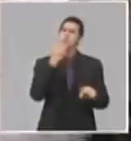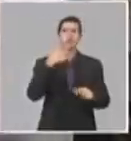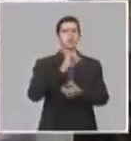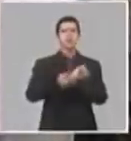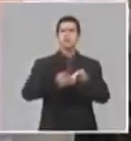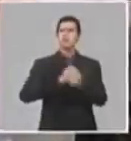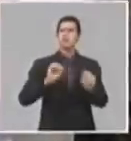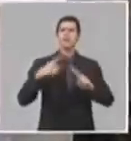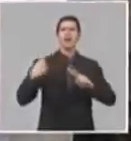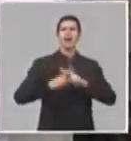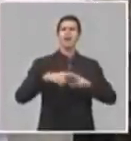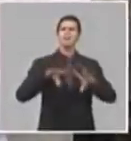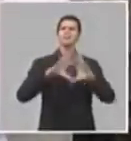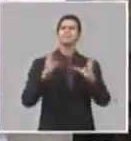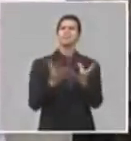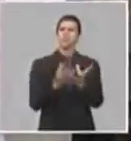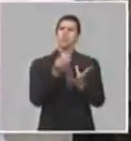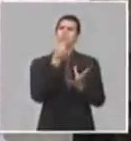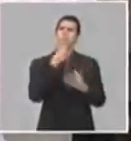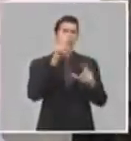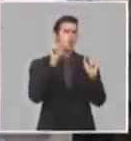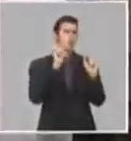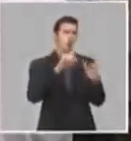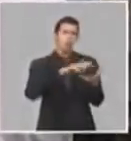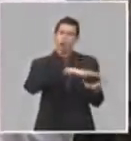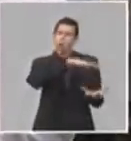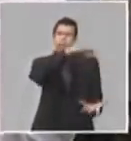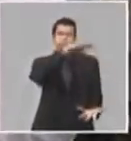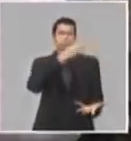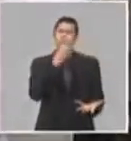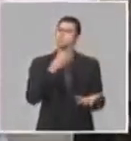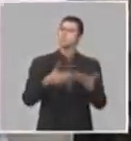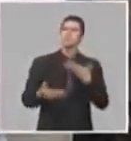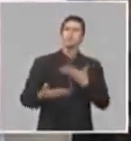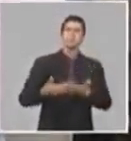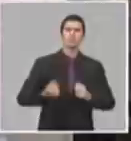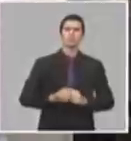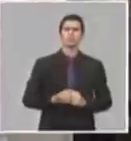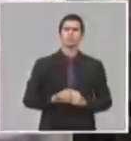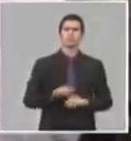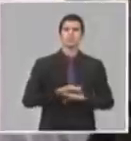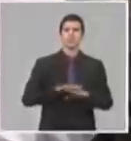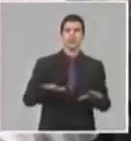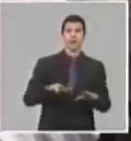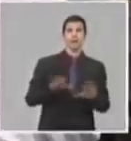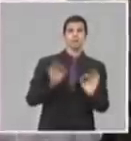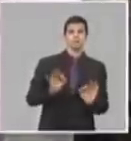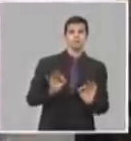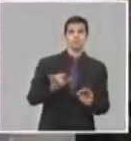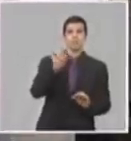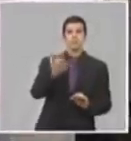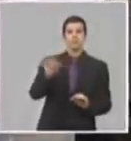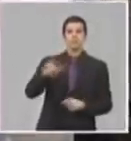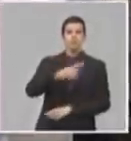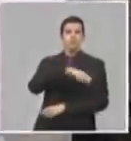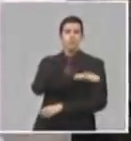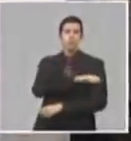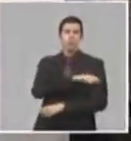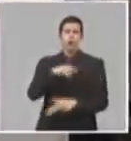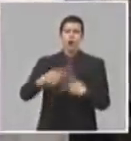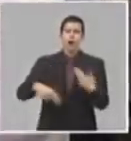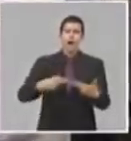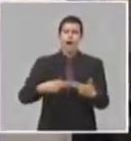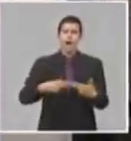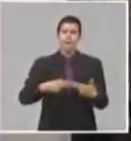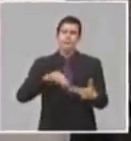que funcione con una conexión en moneda libremente convertible. Igual, eso nos permitirá que funcione en paralelo al